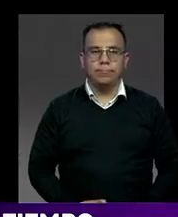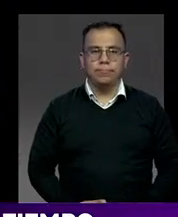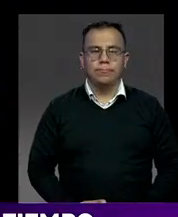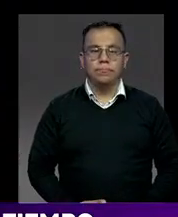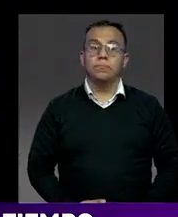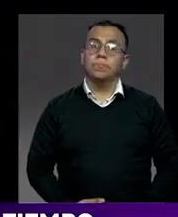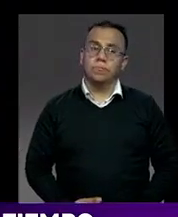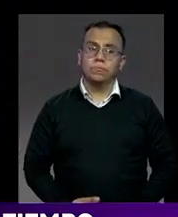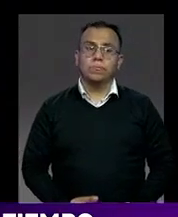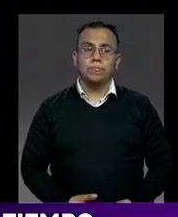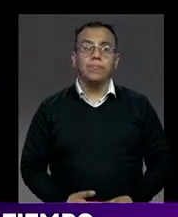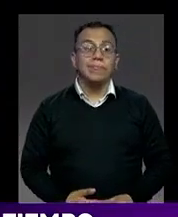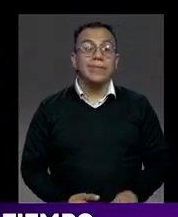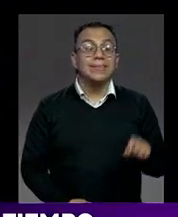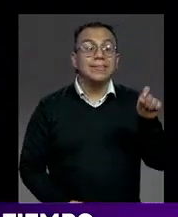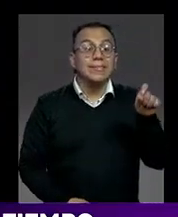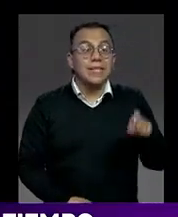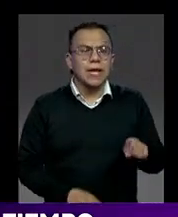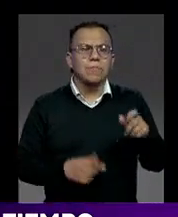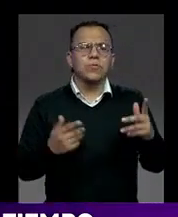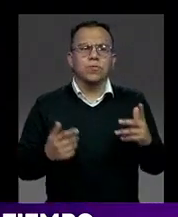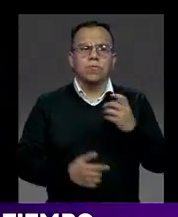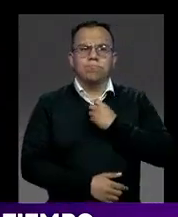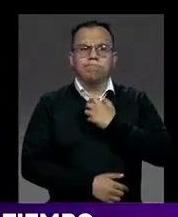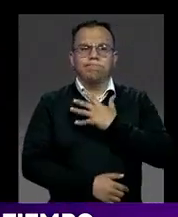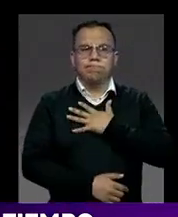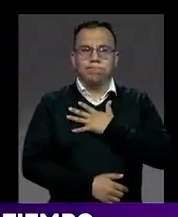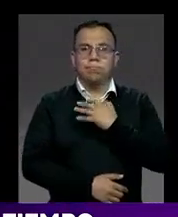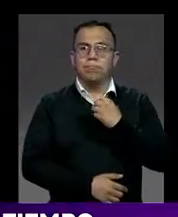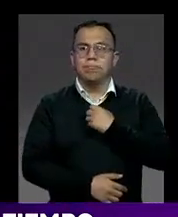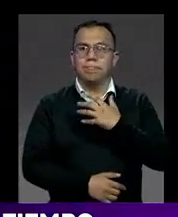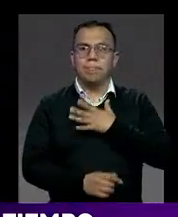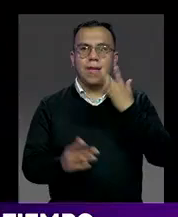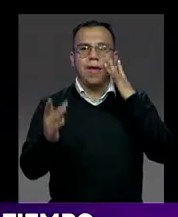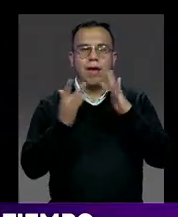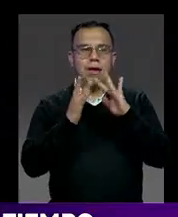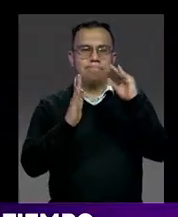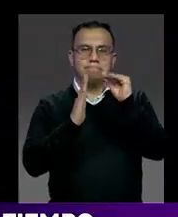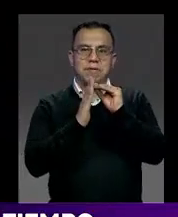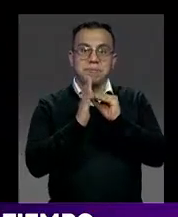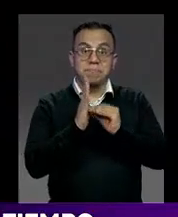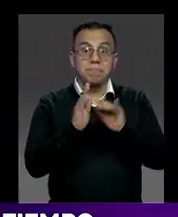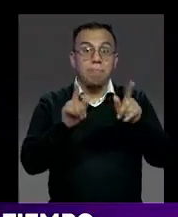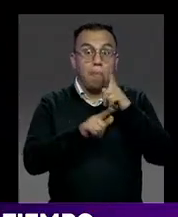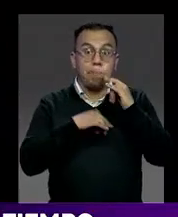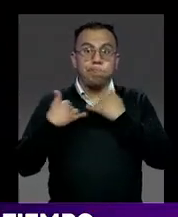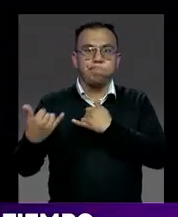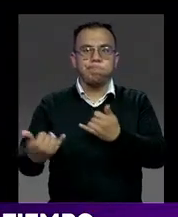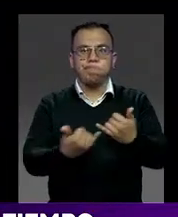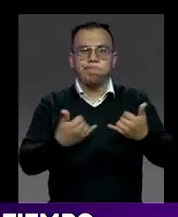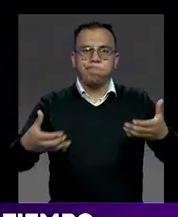tenemos que buscar unas oportunidades acordes a nuestra realidad